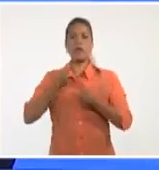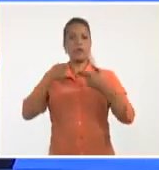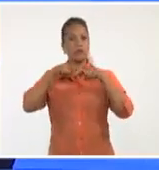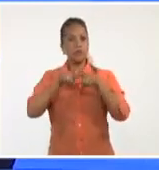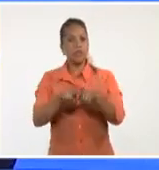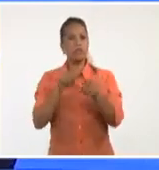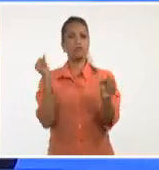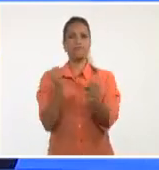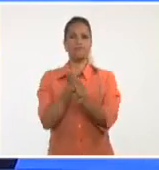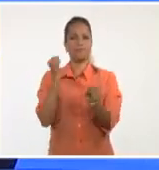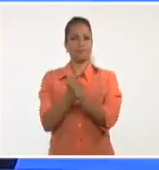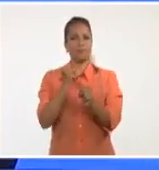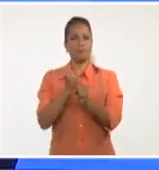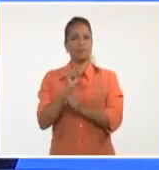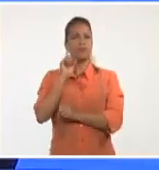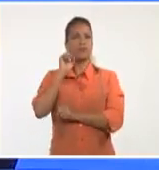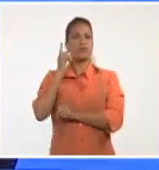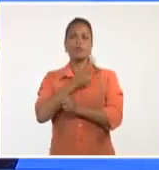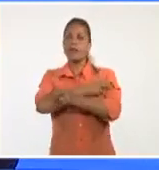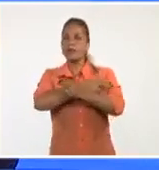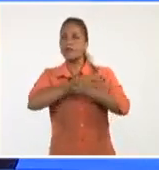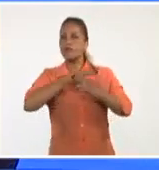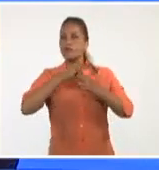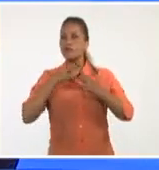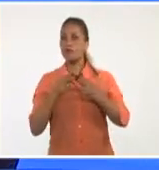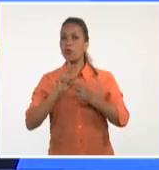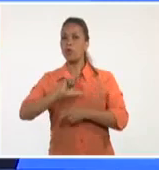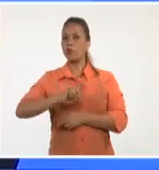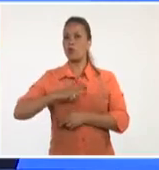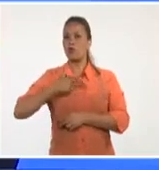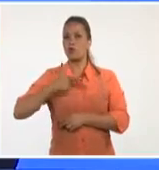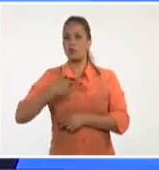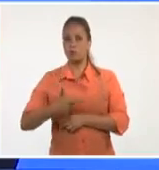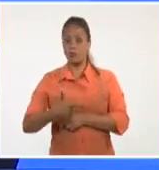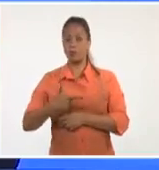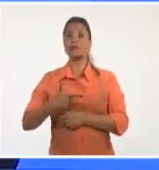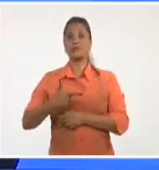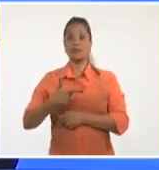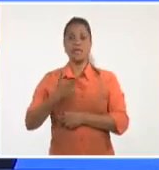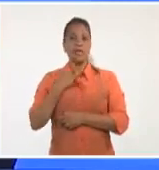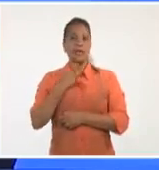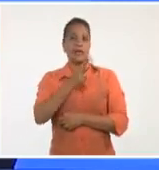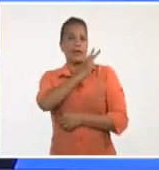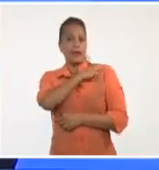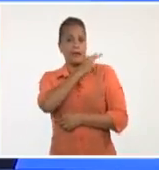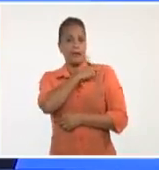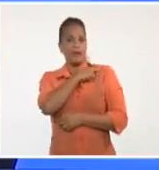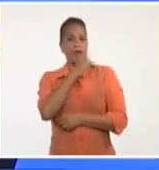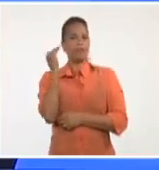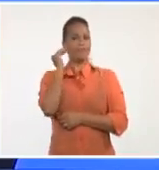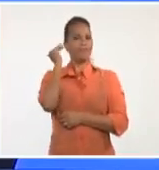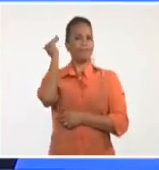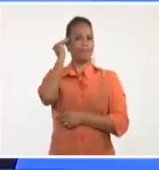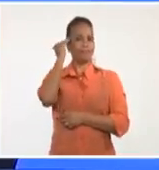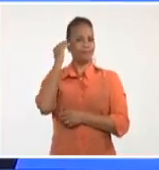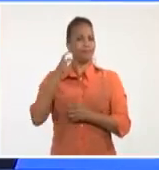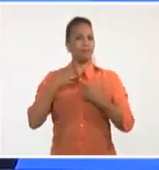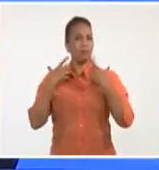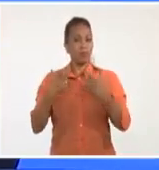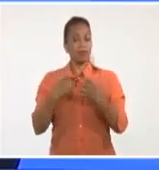laborioso, una memoria histórica, una cultura milenaria, cuadros con elevada preparación,